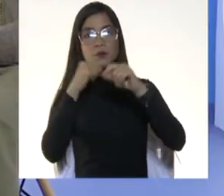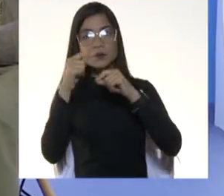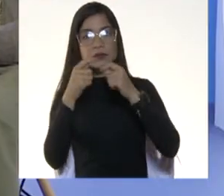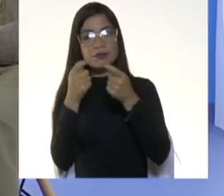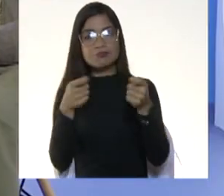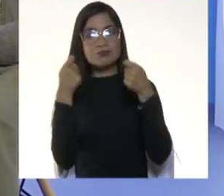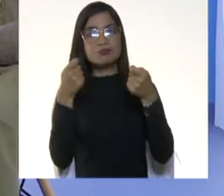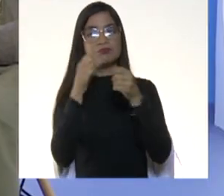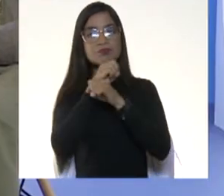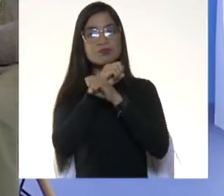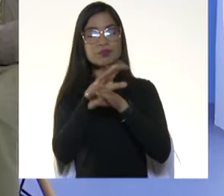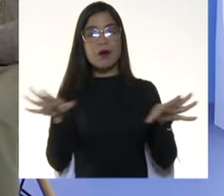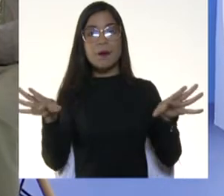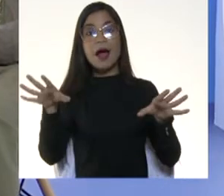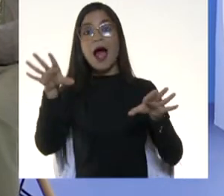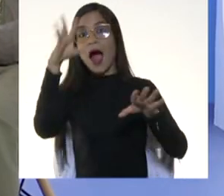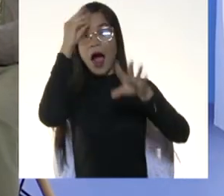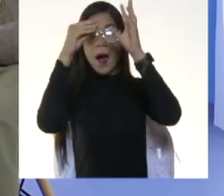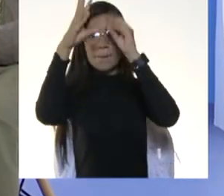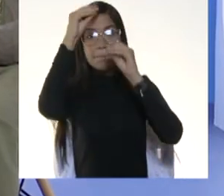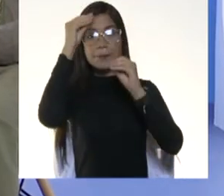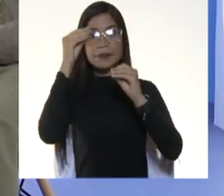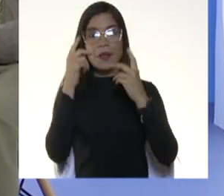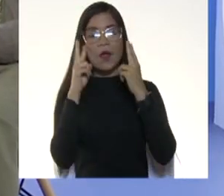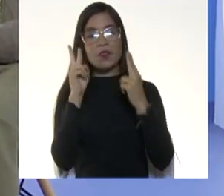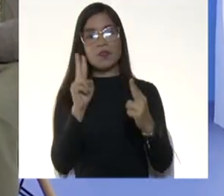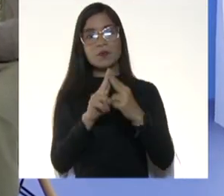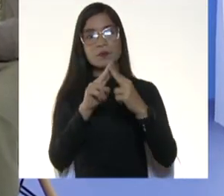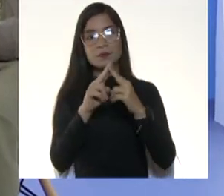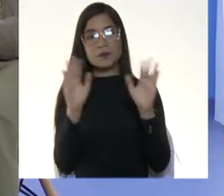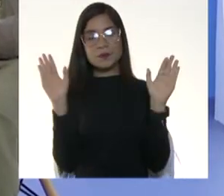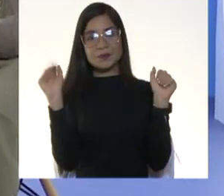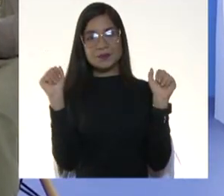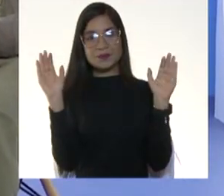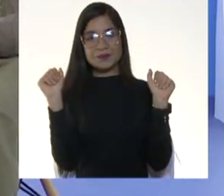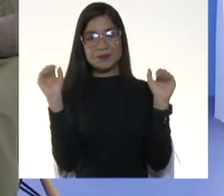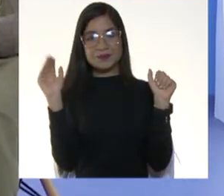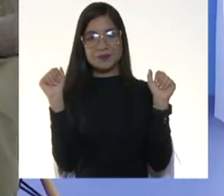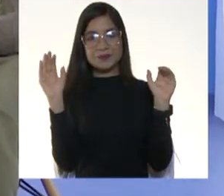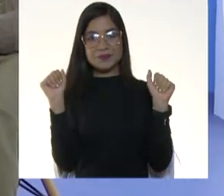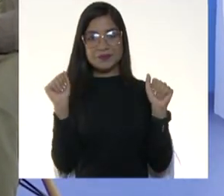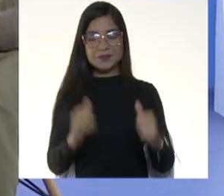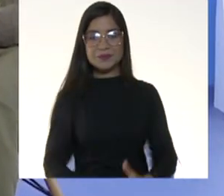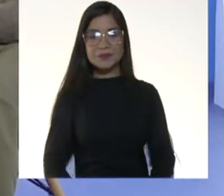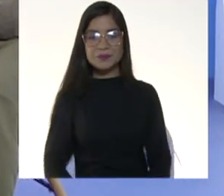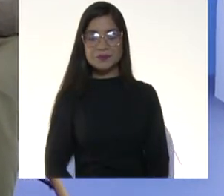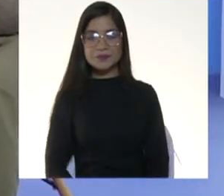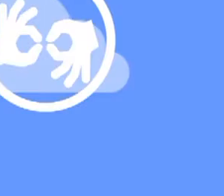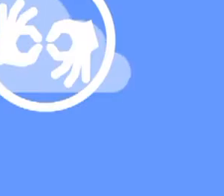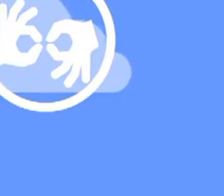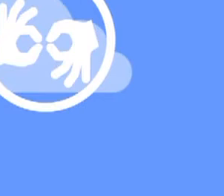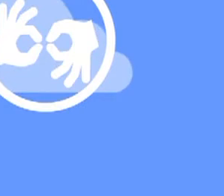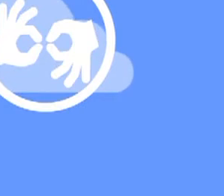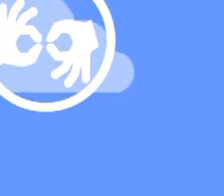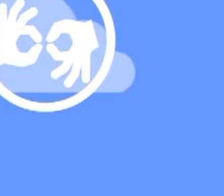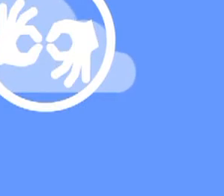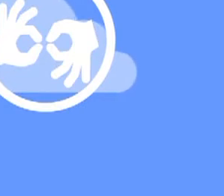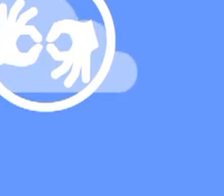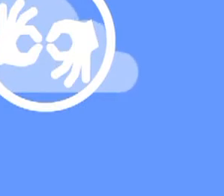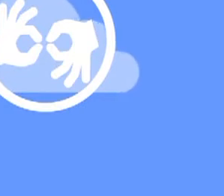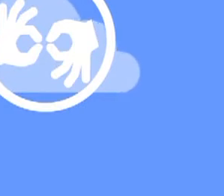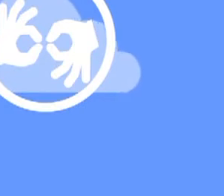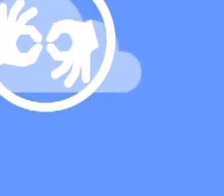aprendan todo. Fue un placer. Nos vemos entonces en una próxima oportunidad. Chao, muchachos. Chelina. Hasta luego.